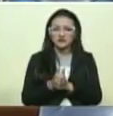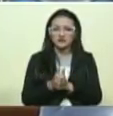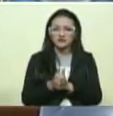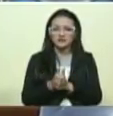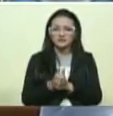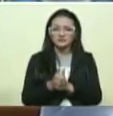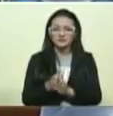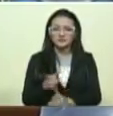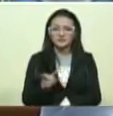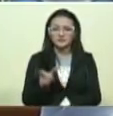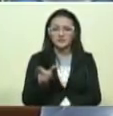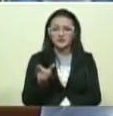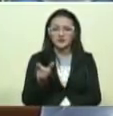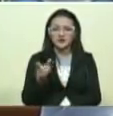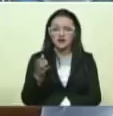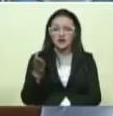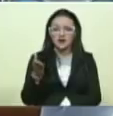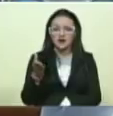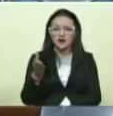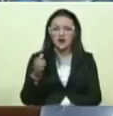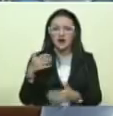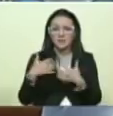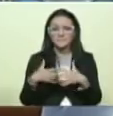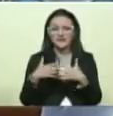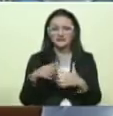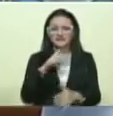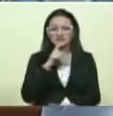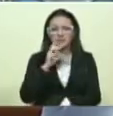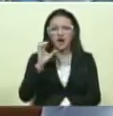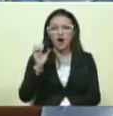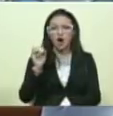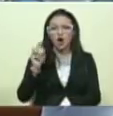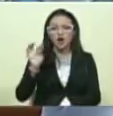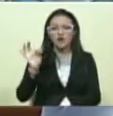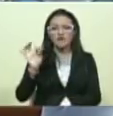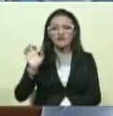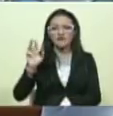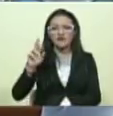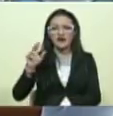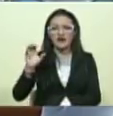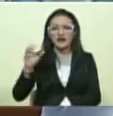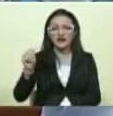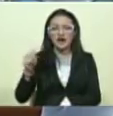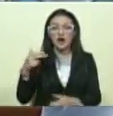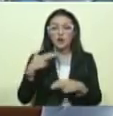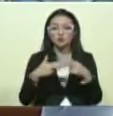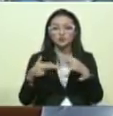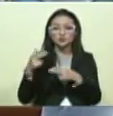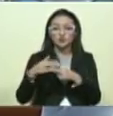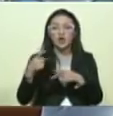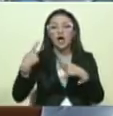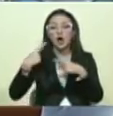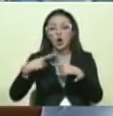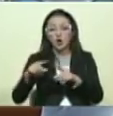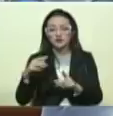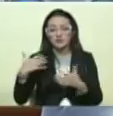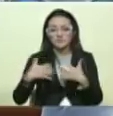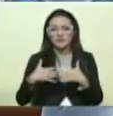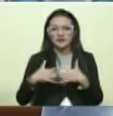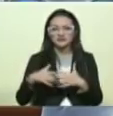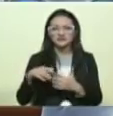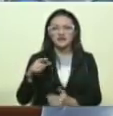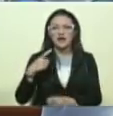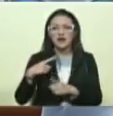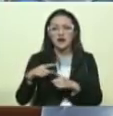Fermín, compañía anónima, Cuférrica, la constructora Hermanos Furlaneto,